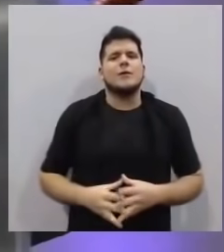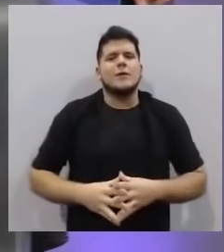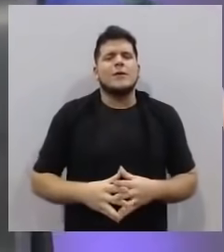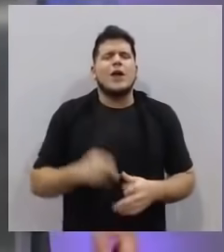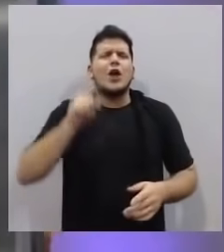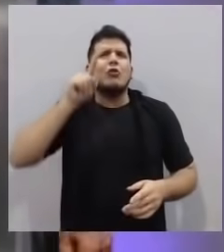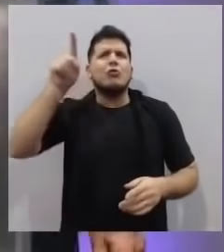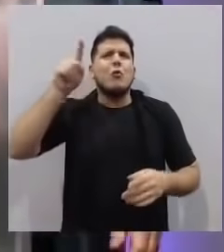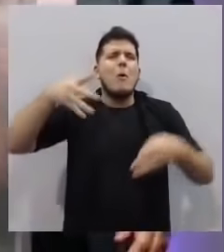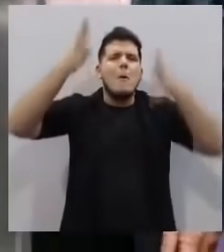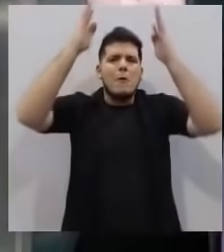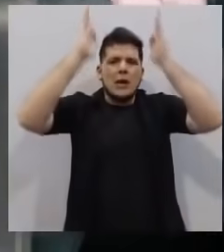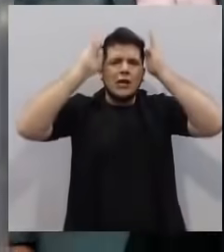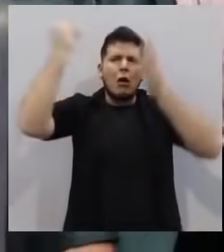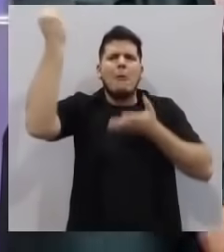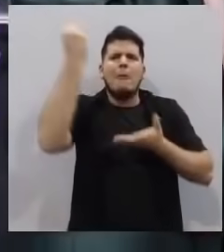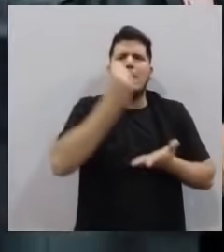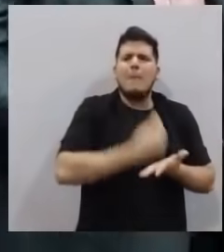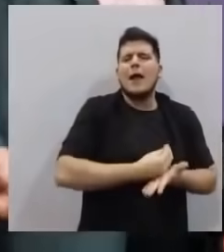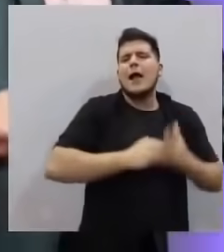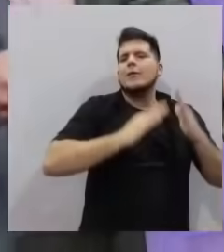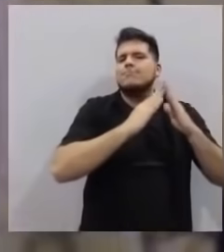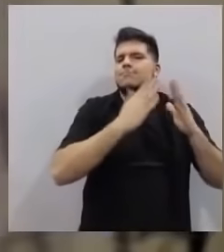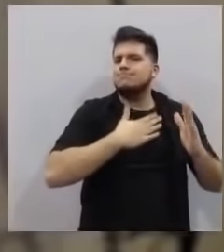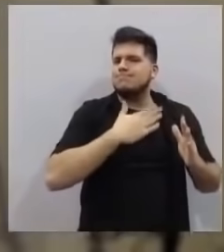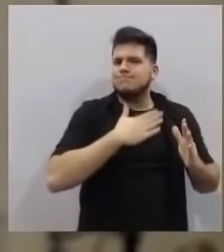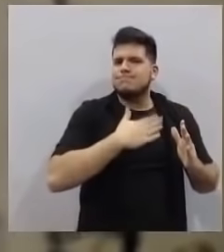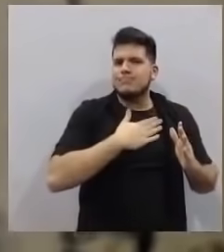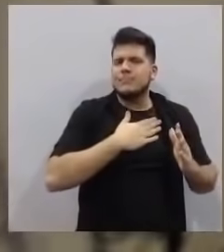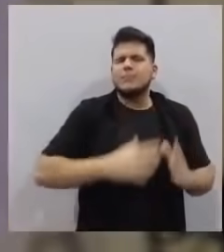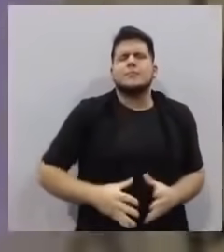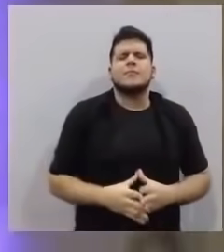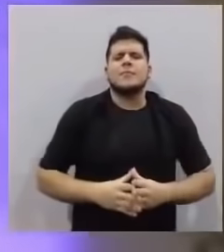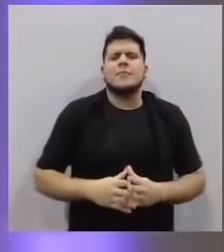el reino te hace vivir un auténtico gozo paz